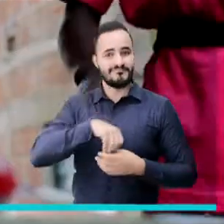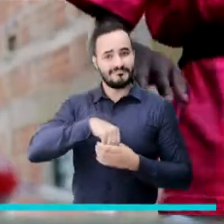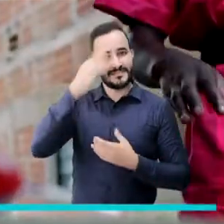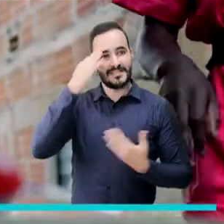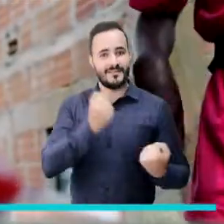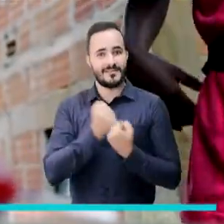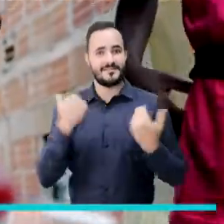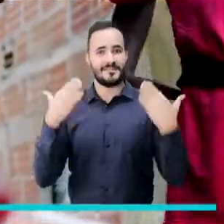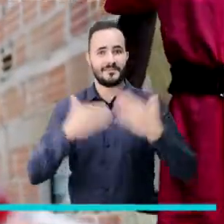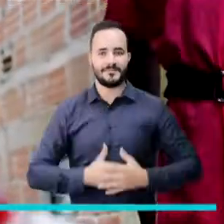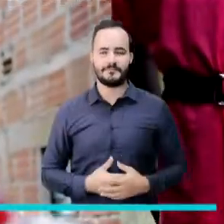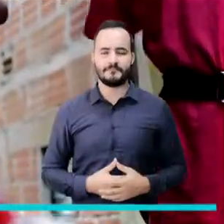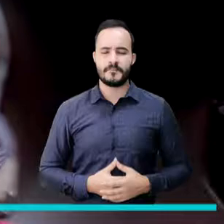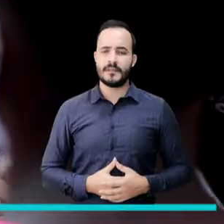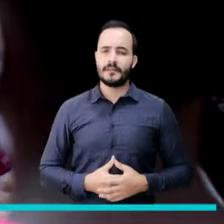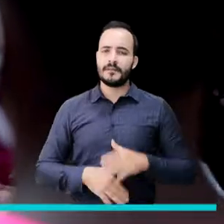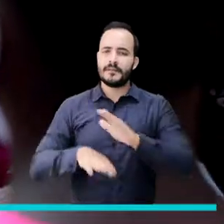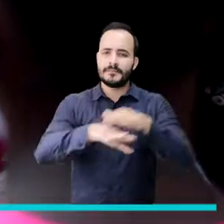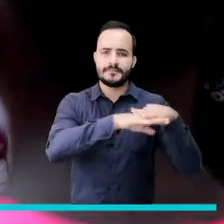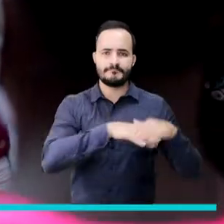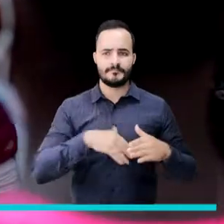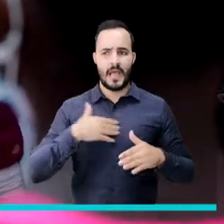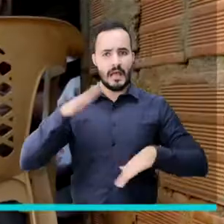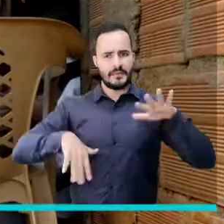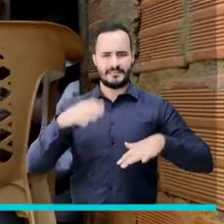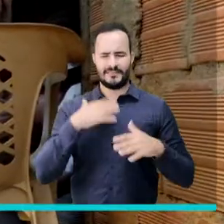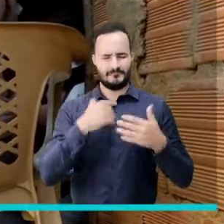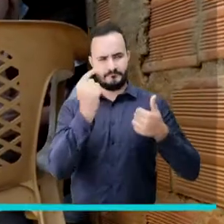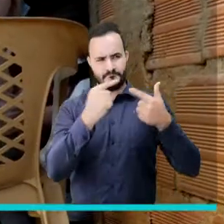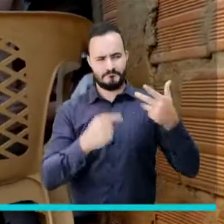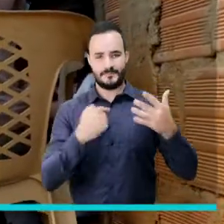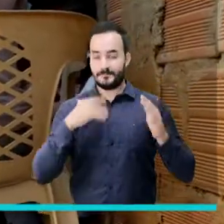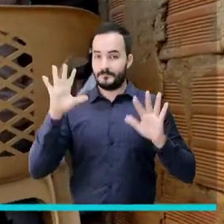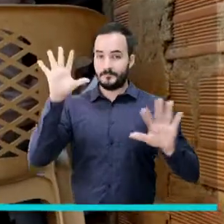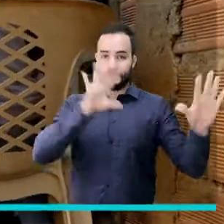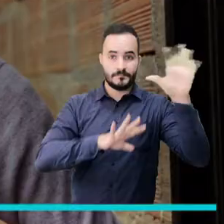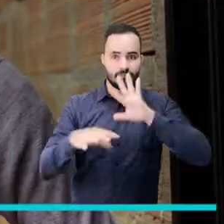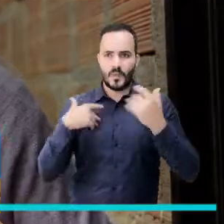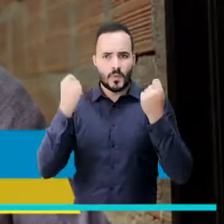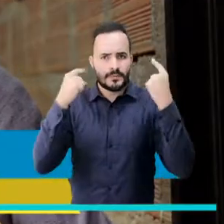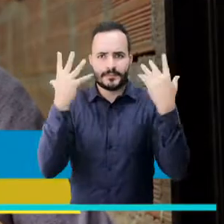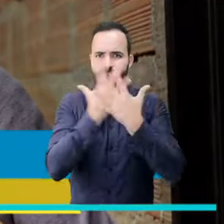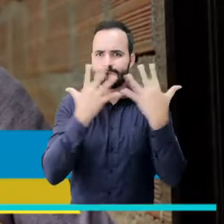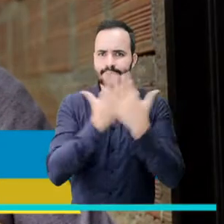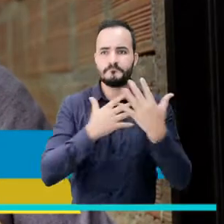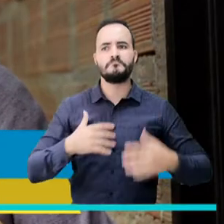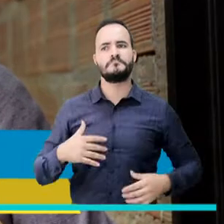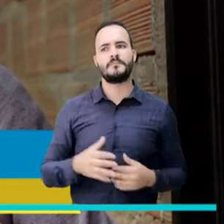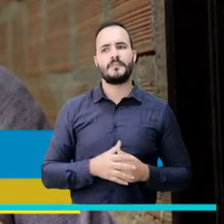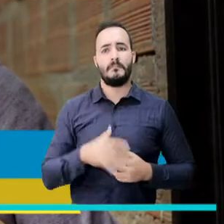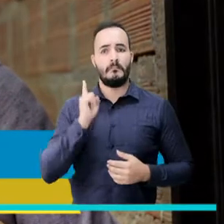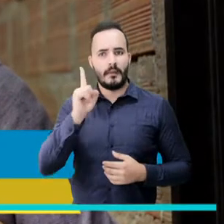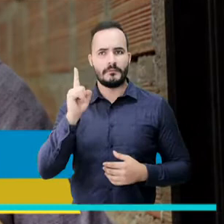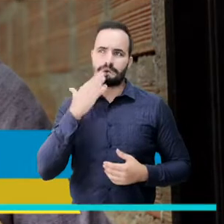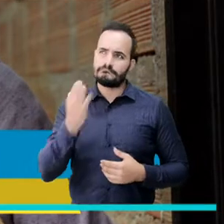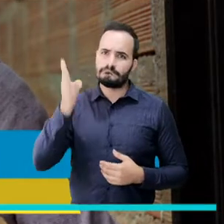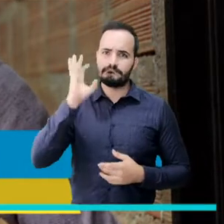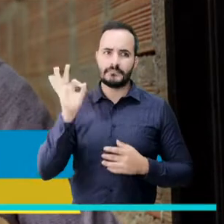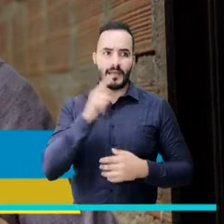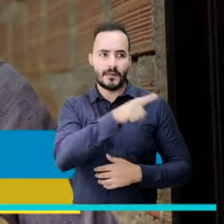Hay muchas cosas que nosotros no sabíamos, no entendíamos. Gracias a Dios, a